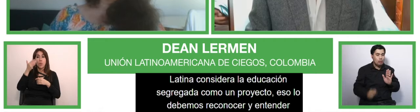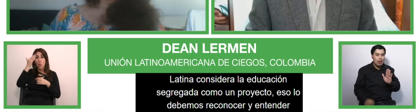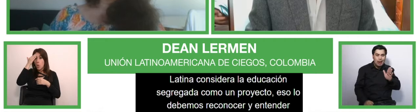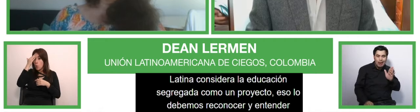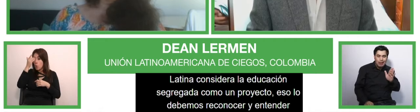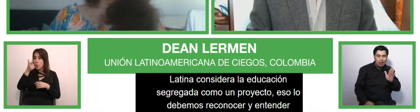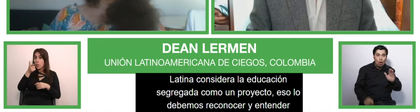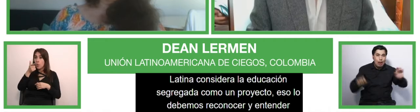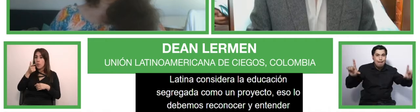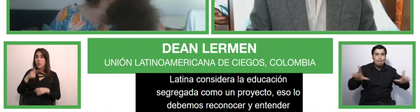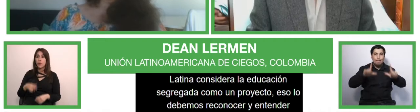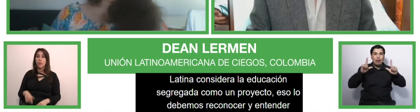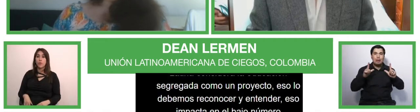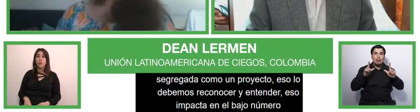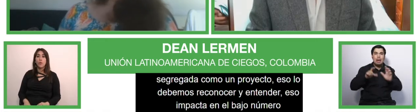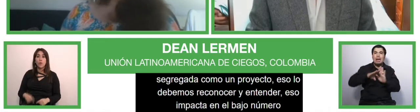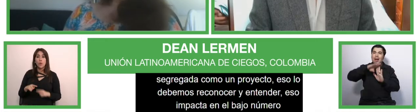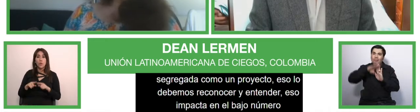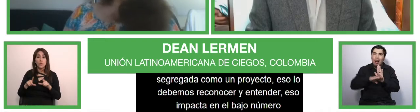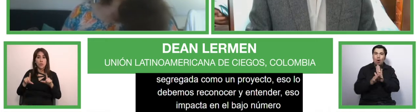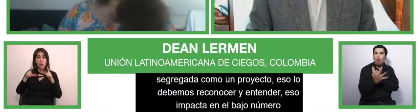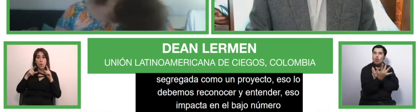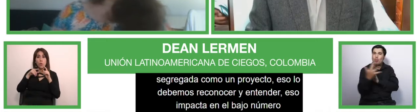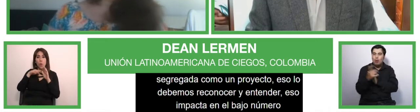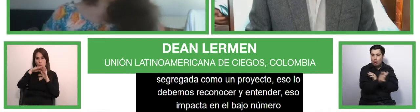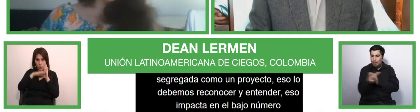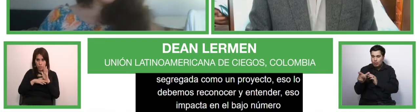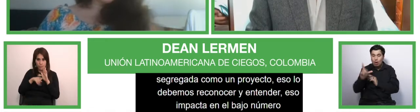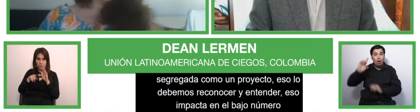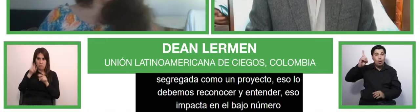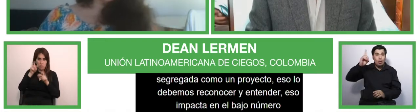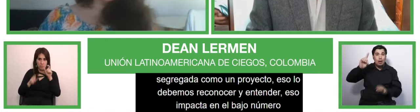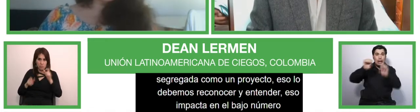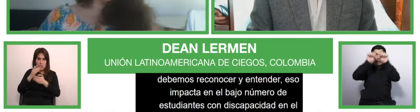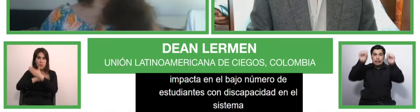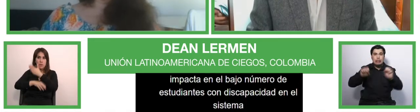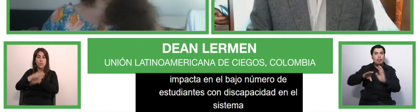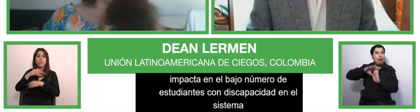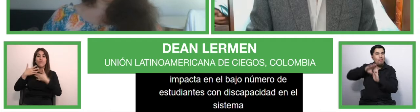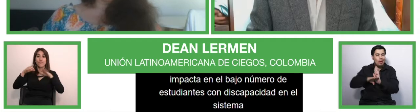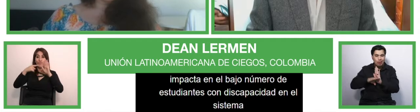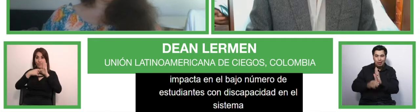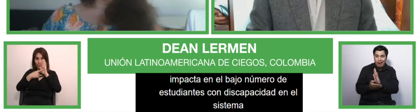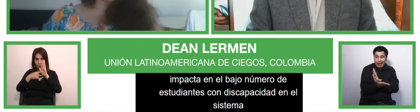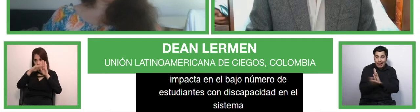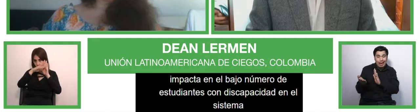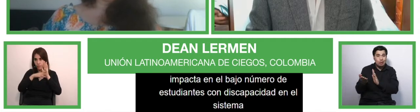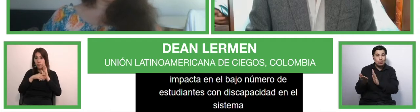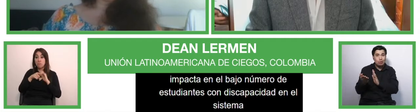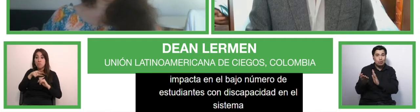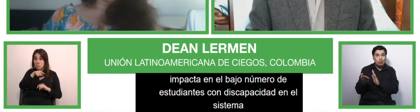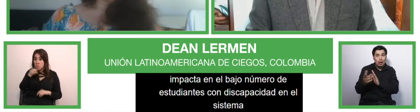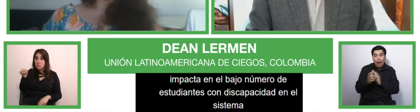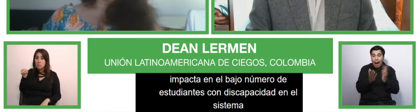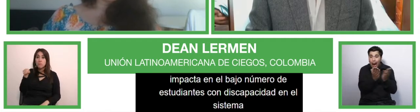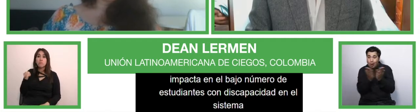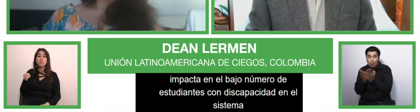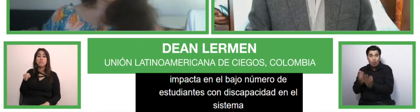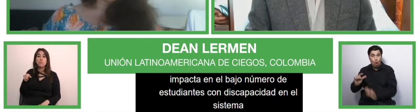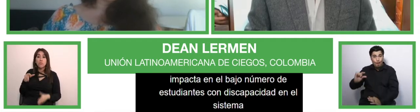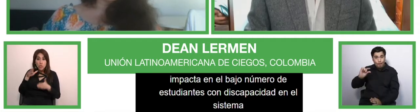de estudiantes con discapacidad en el sistema. Ese poco número de estudiantes salió del sistema,